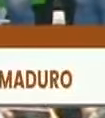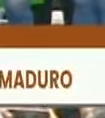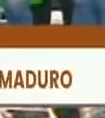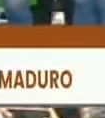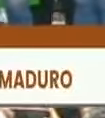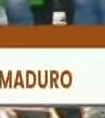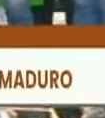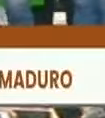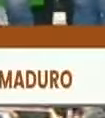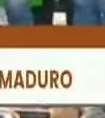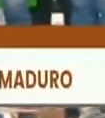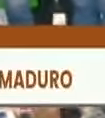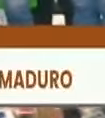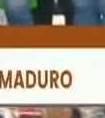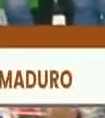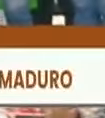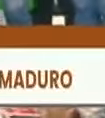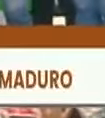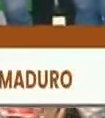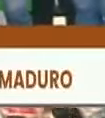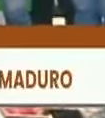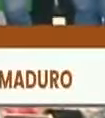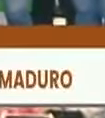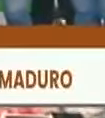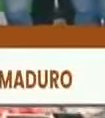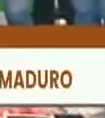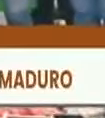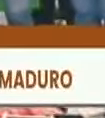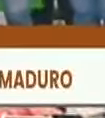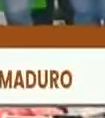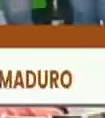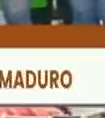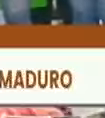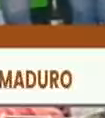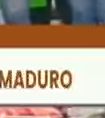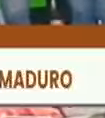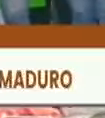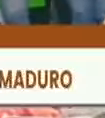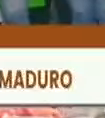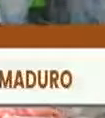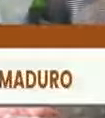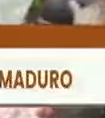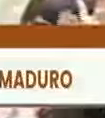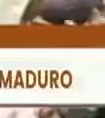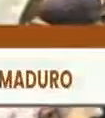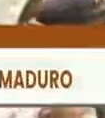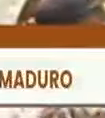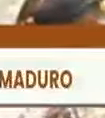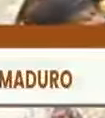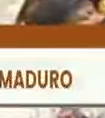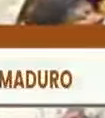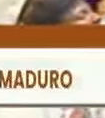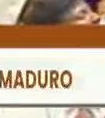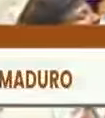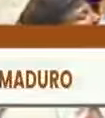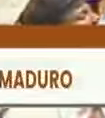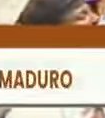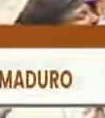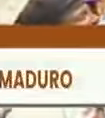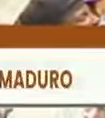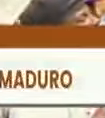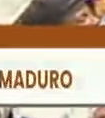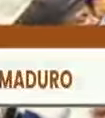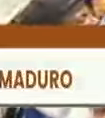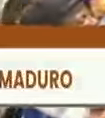año 2024. Y aquí está la voluntad de estos hombres y mujeres que ayer estábamos con el